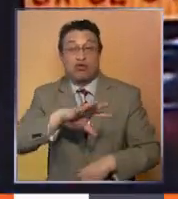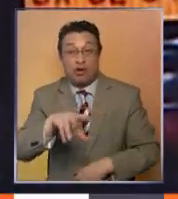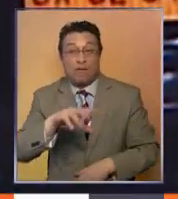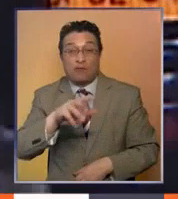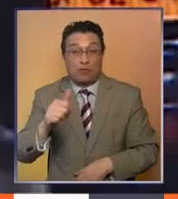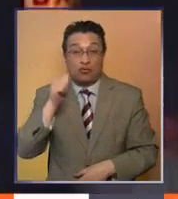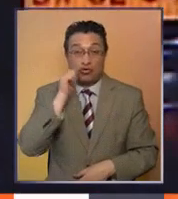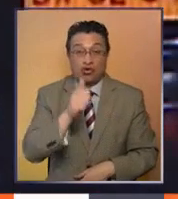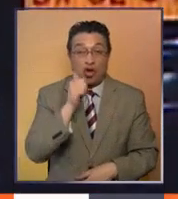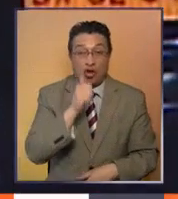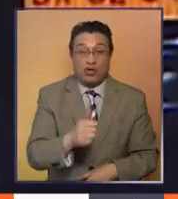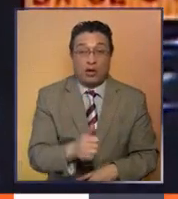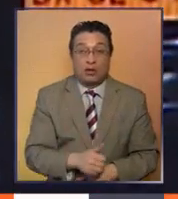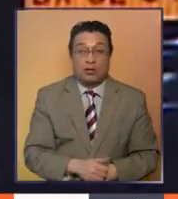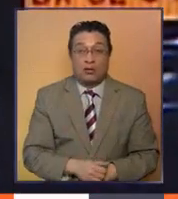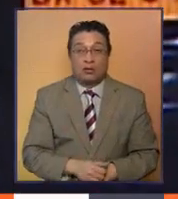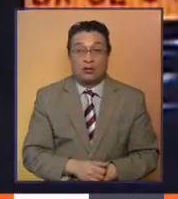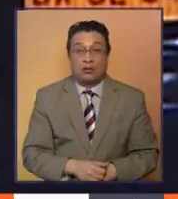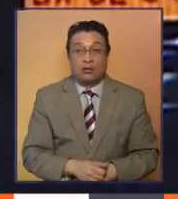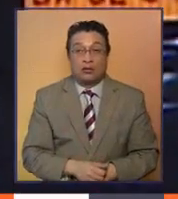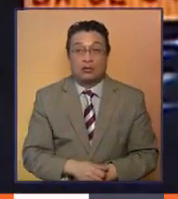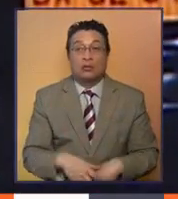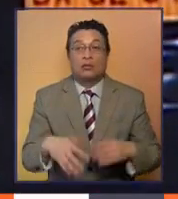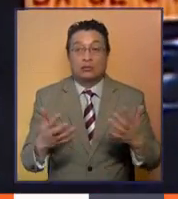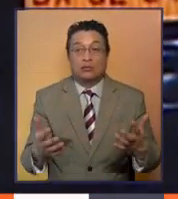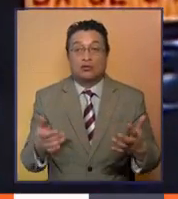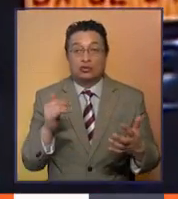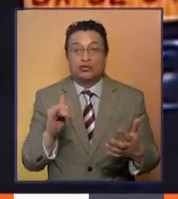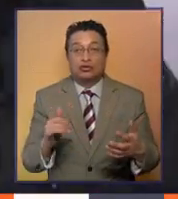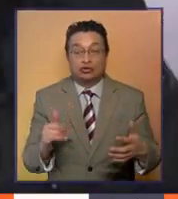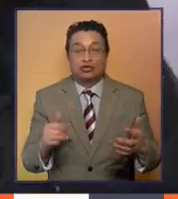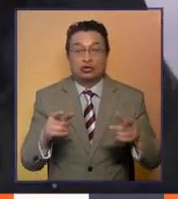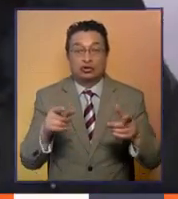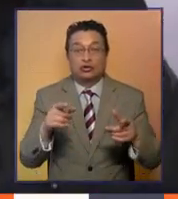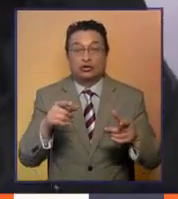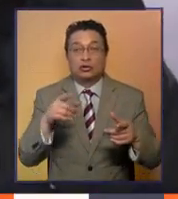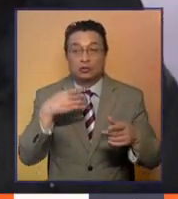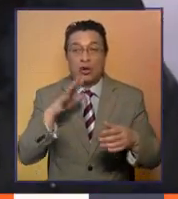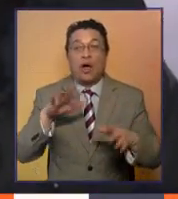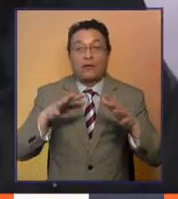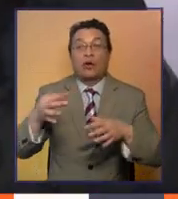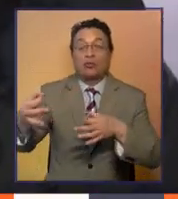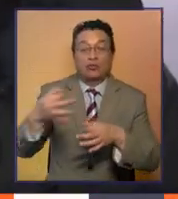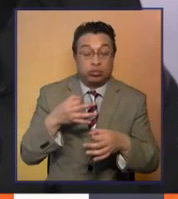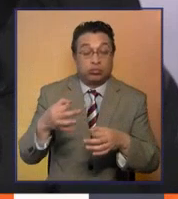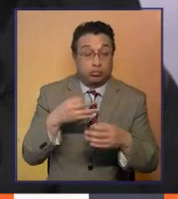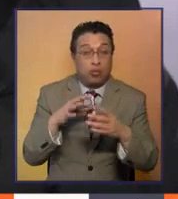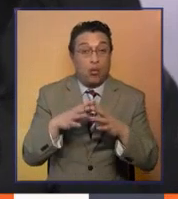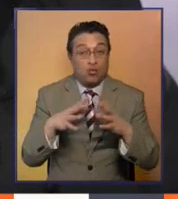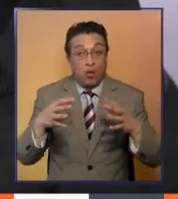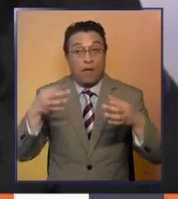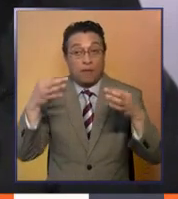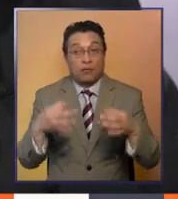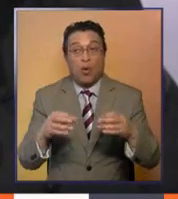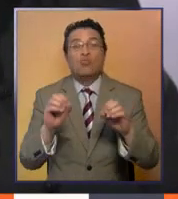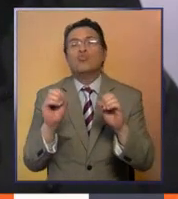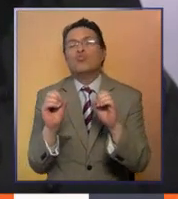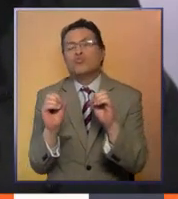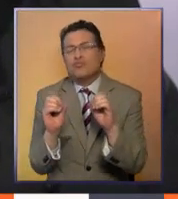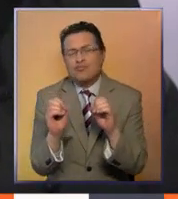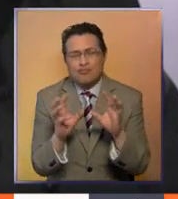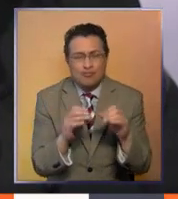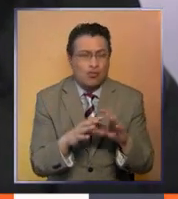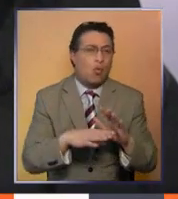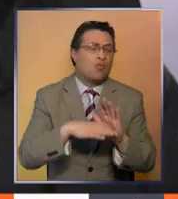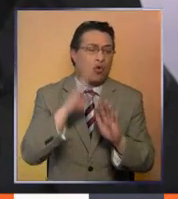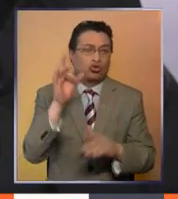diariamente bien es incalculable yo no te podría dar un dato un dato duro pero son muchísimos muchísimos a